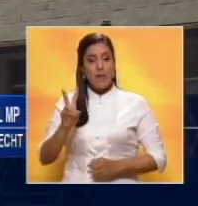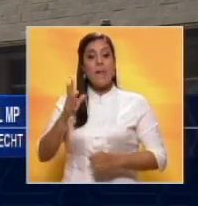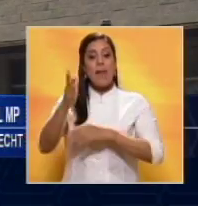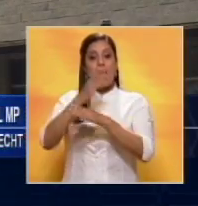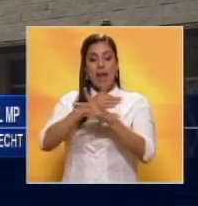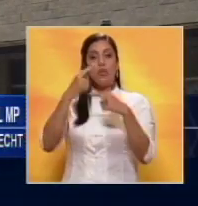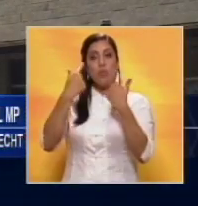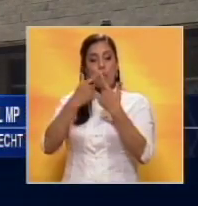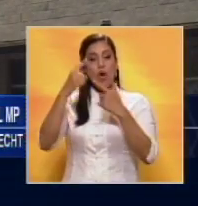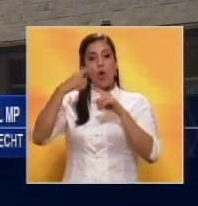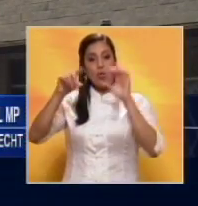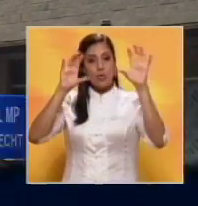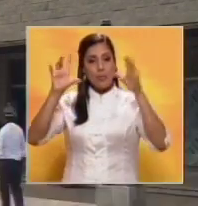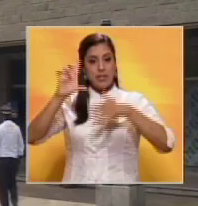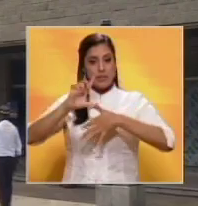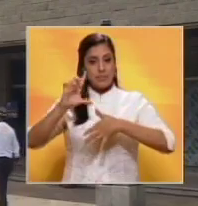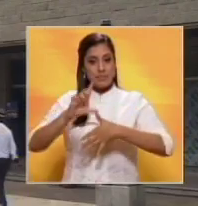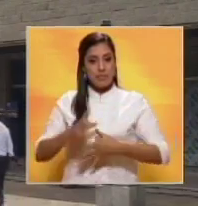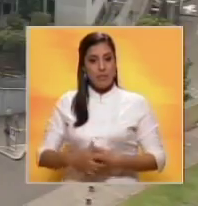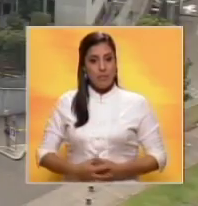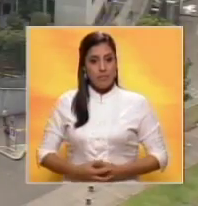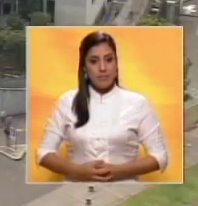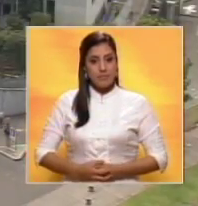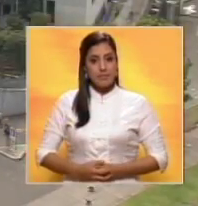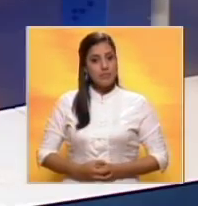ha sido en otros países de América Latina.